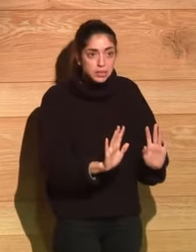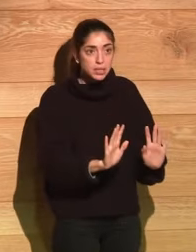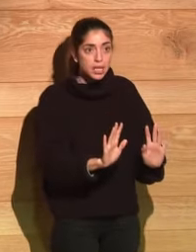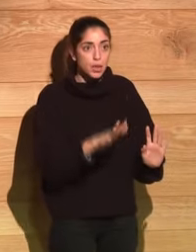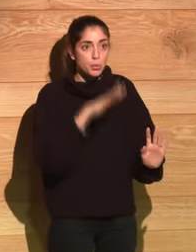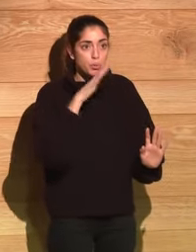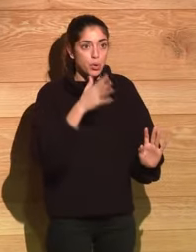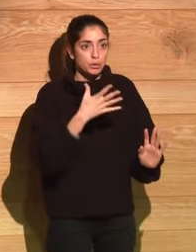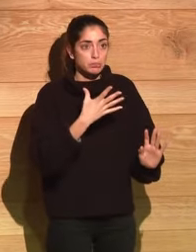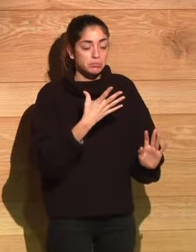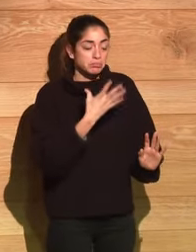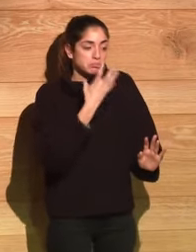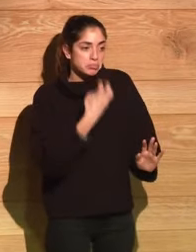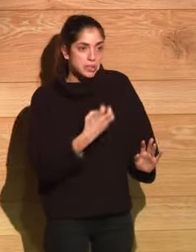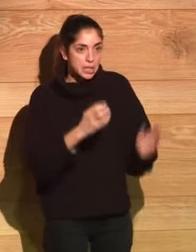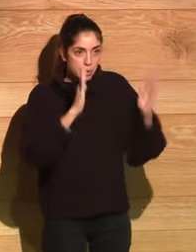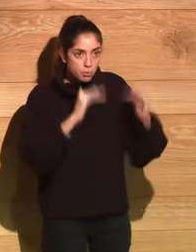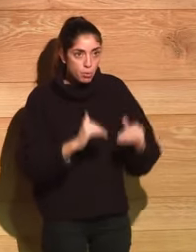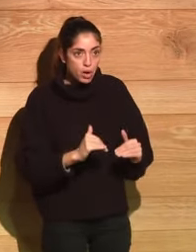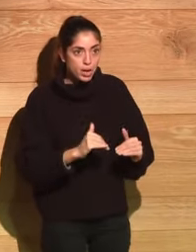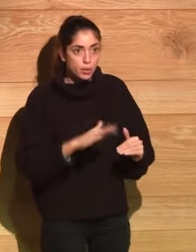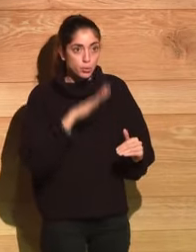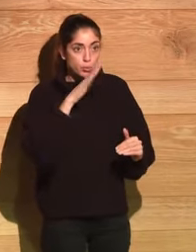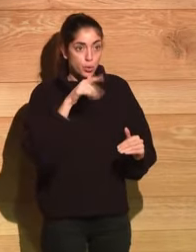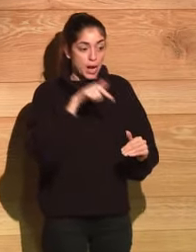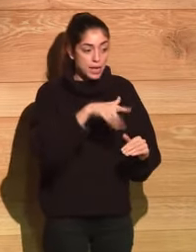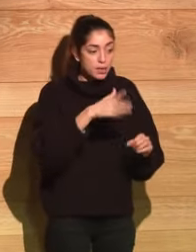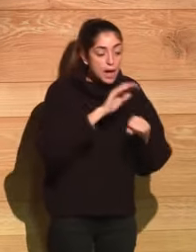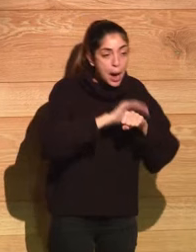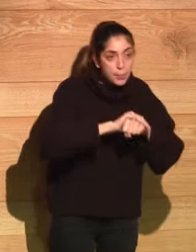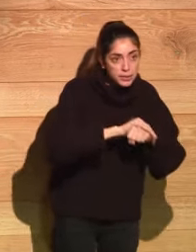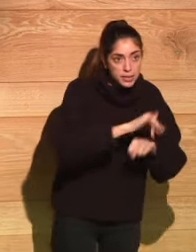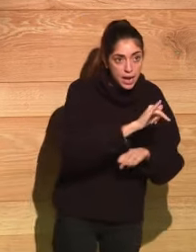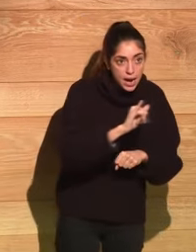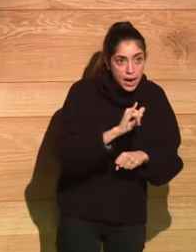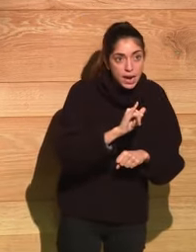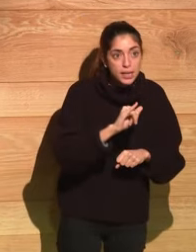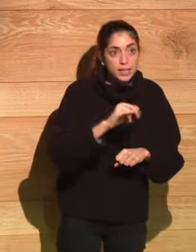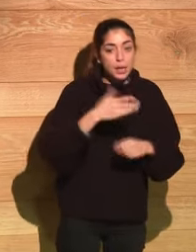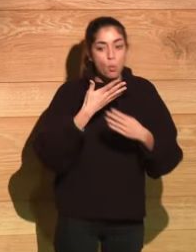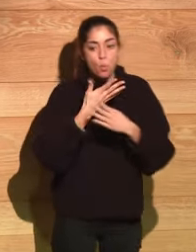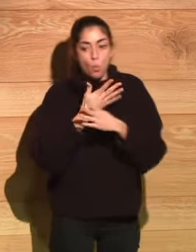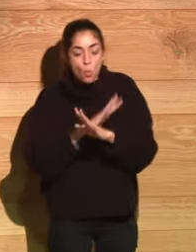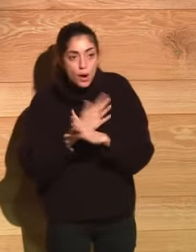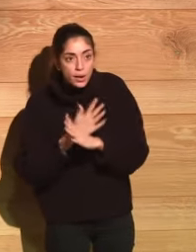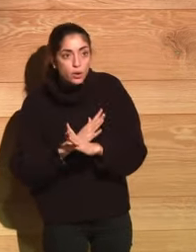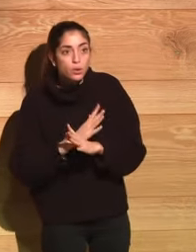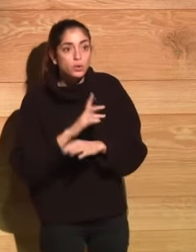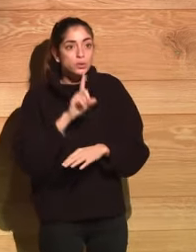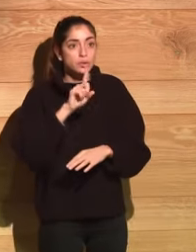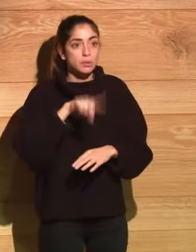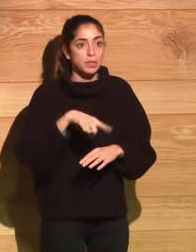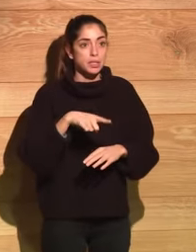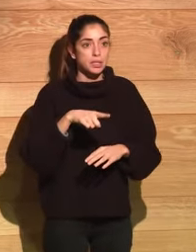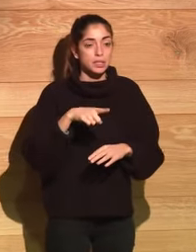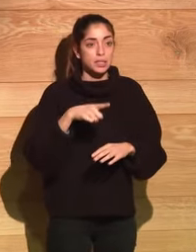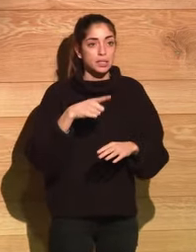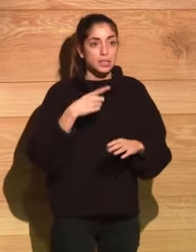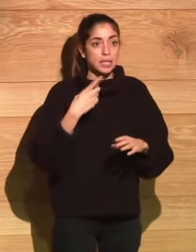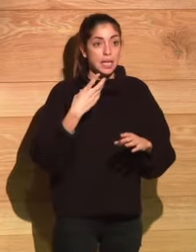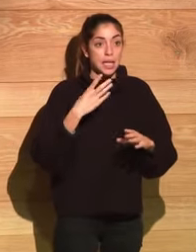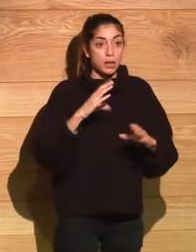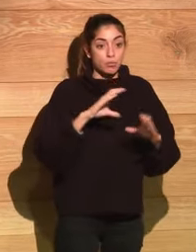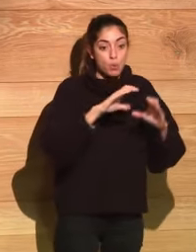gran drama, es decir, hay un sustrato de amistad, hay un sustrato de juego, hay un sustrato de comunidad